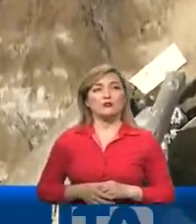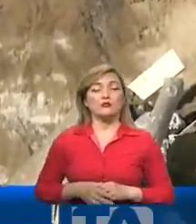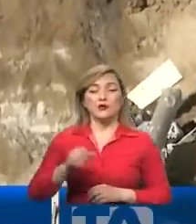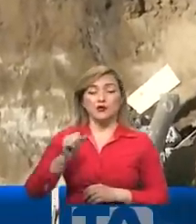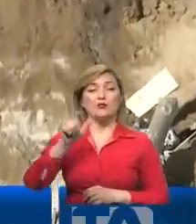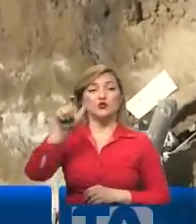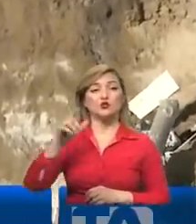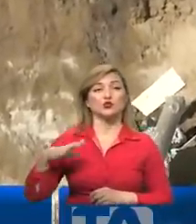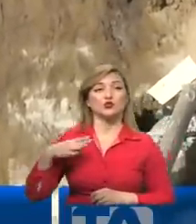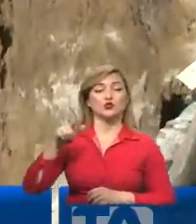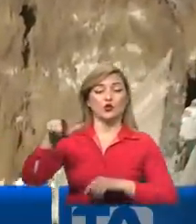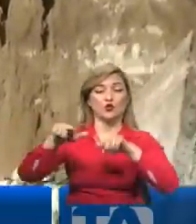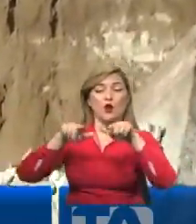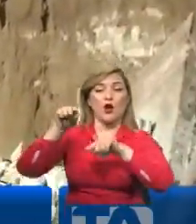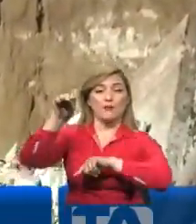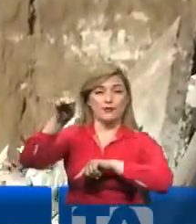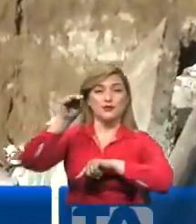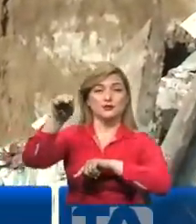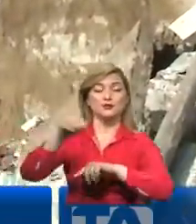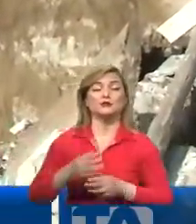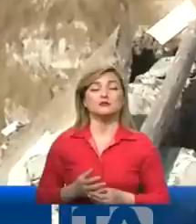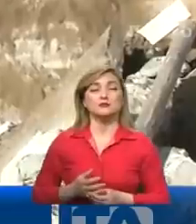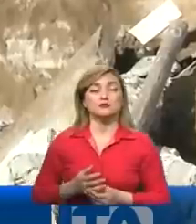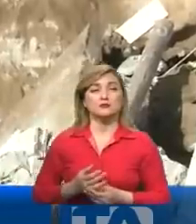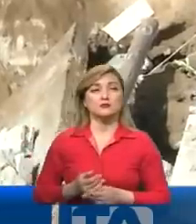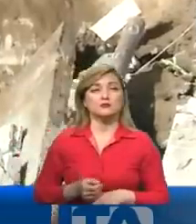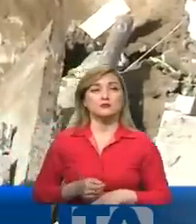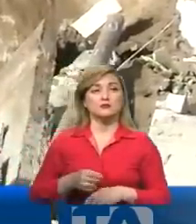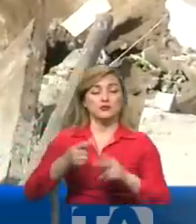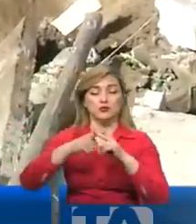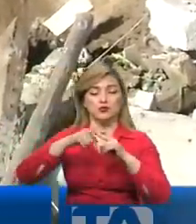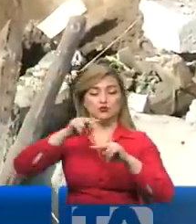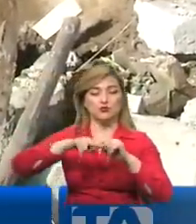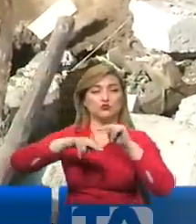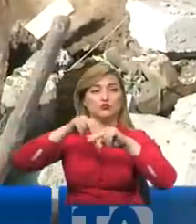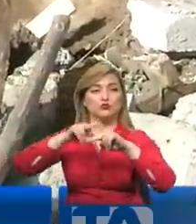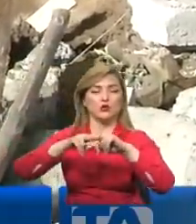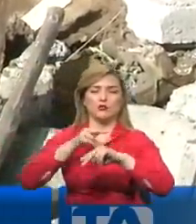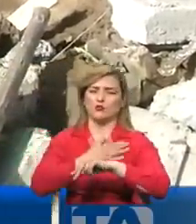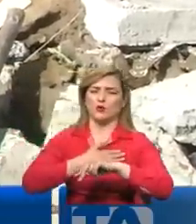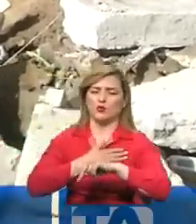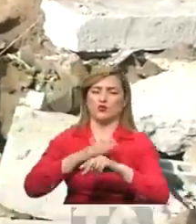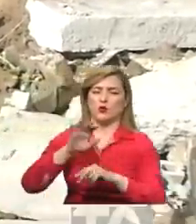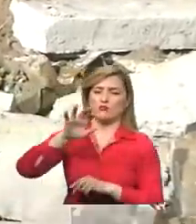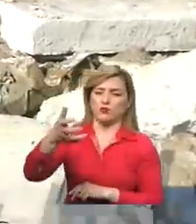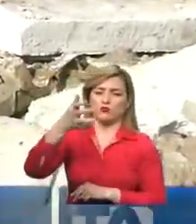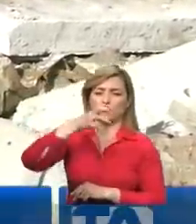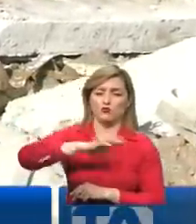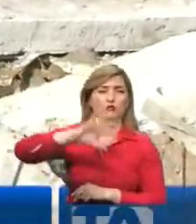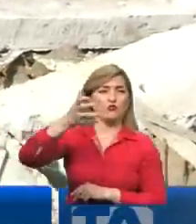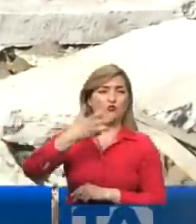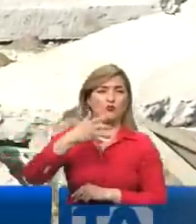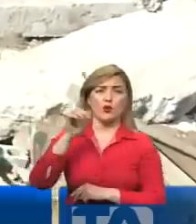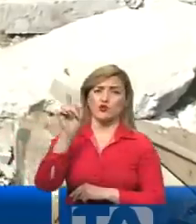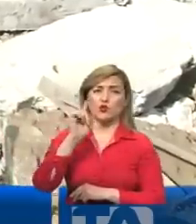a la señora de esta parte de aquí. Entonces se le dijo, en cuanto empezó a desbancar, se le dijo que no desbanque, que si es que va a construir,